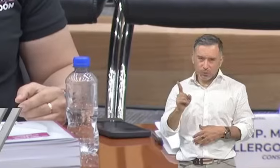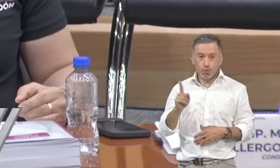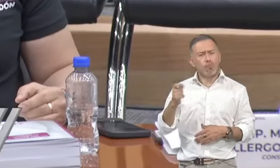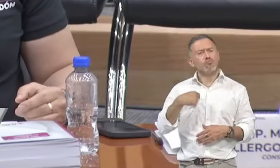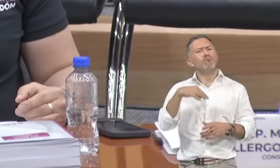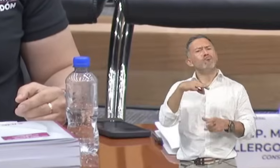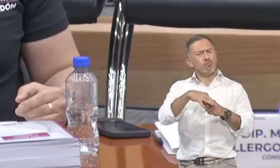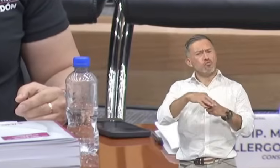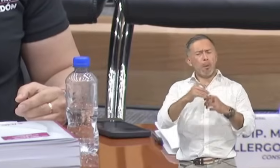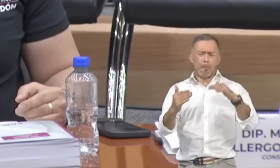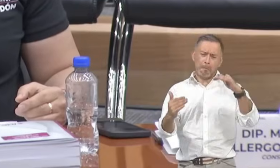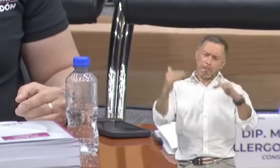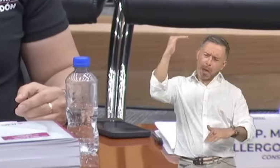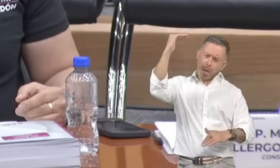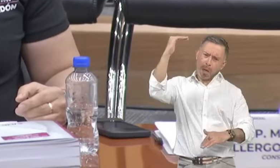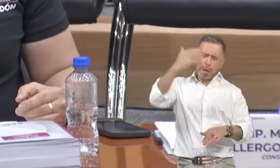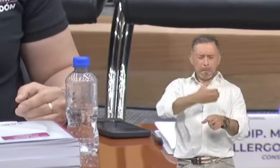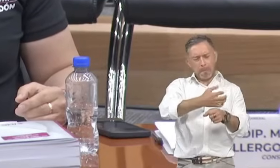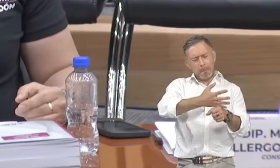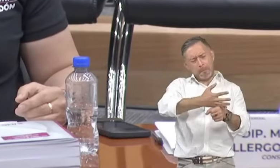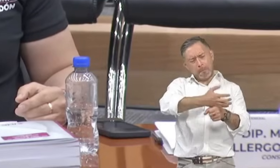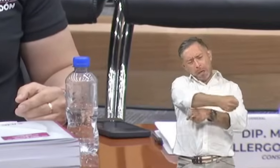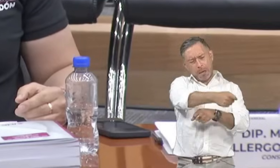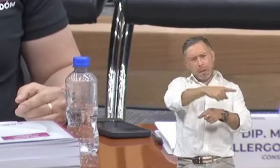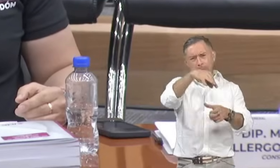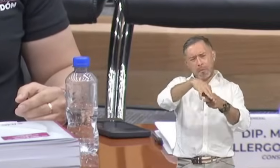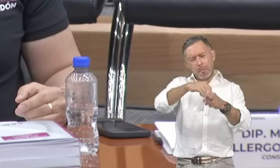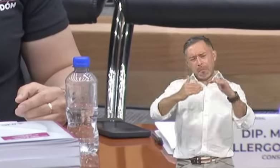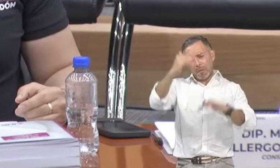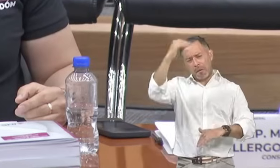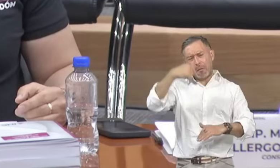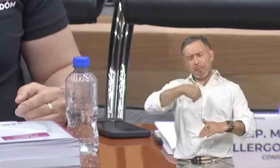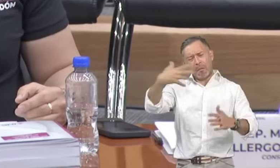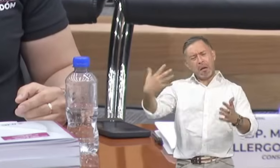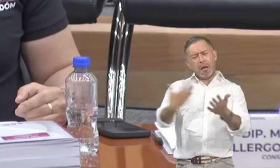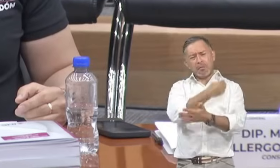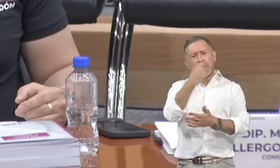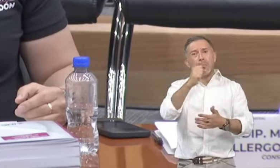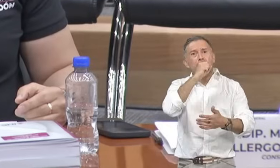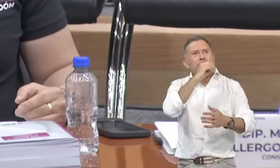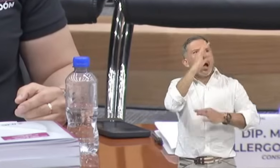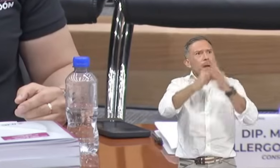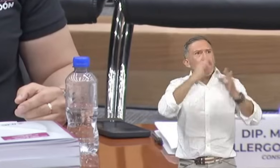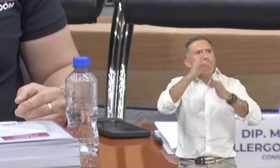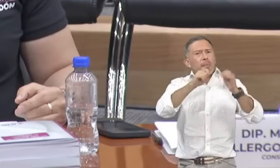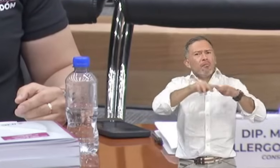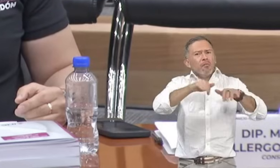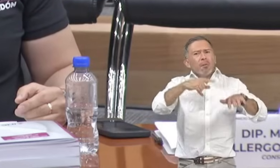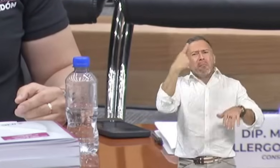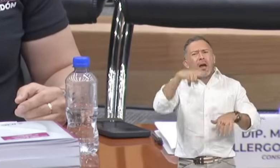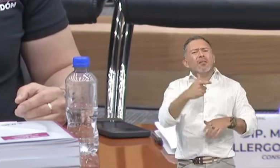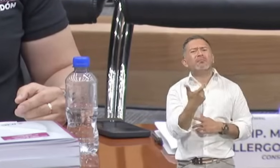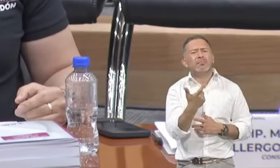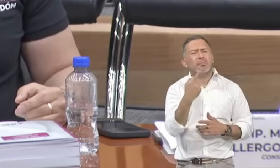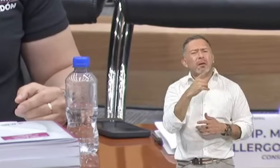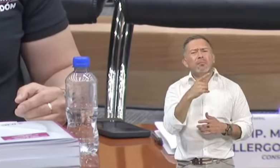¿no? Si van a arrasar en las elecciones, ya no hagan campaña, ya no gasten tantos miles de millones del erario público